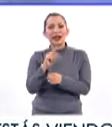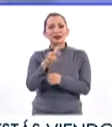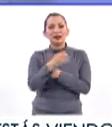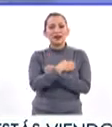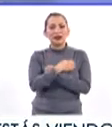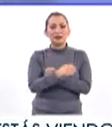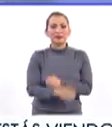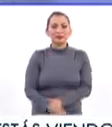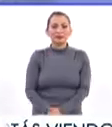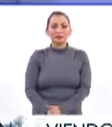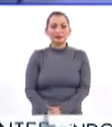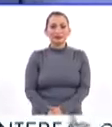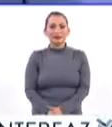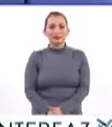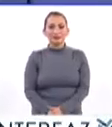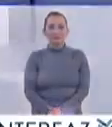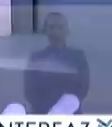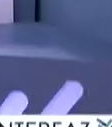Televisión Educativa.